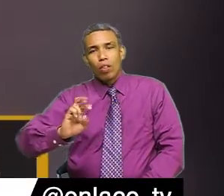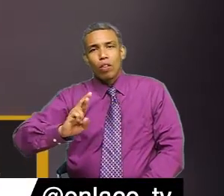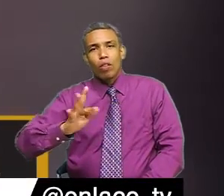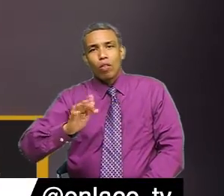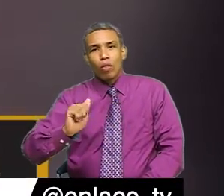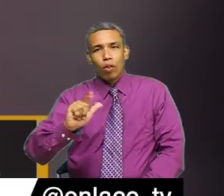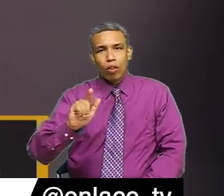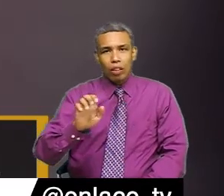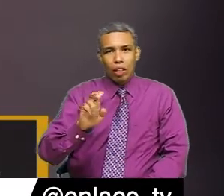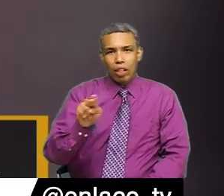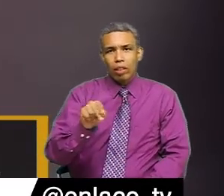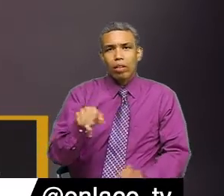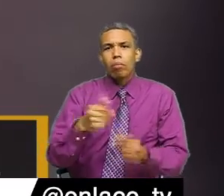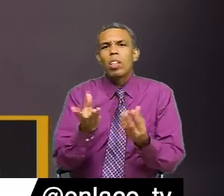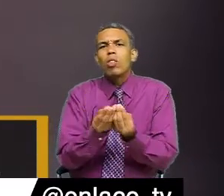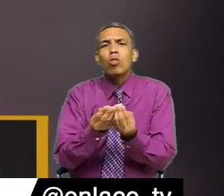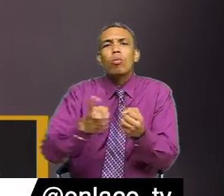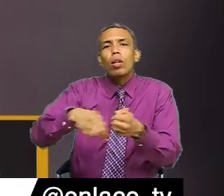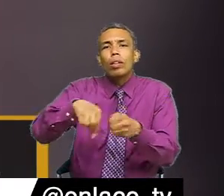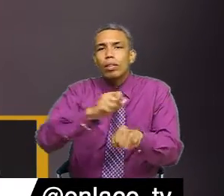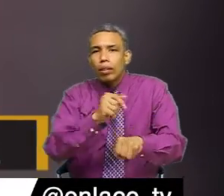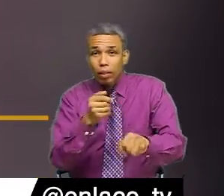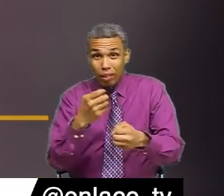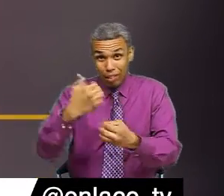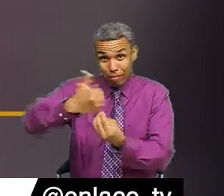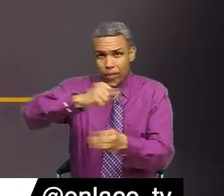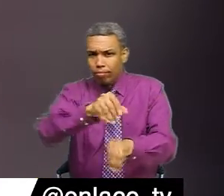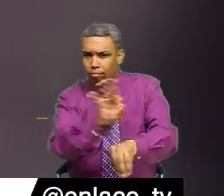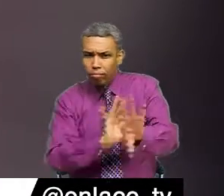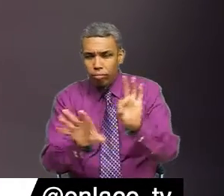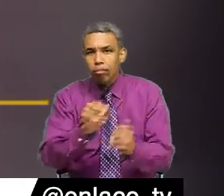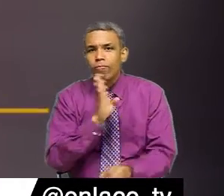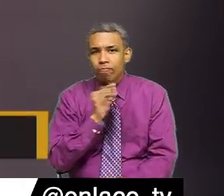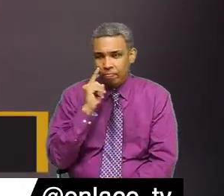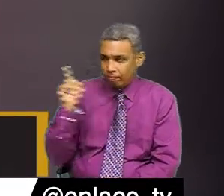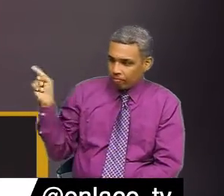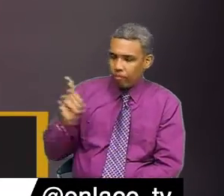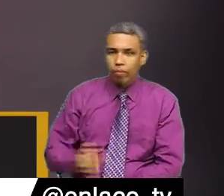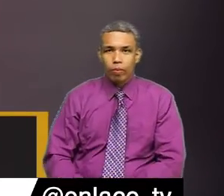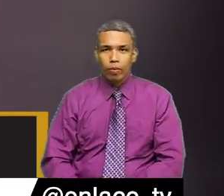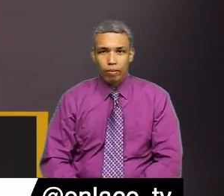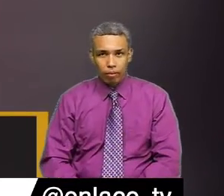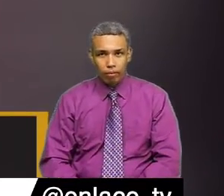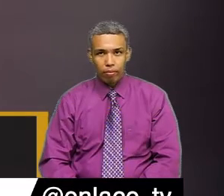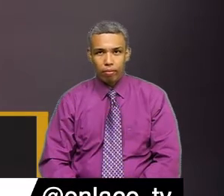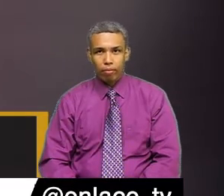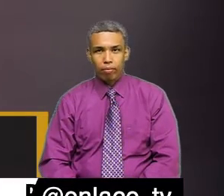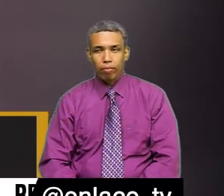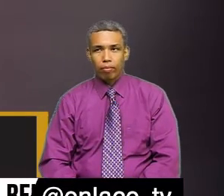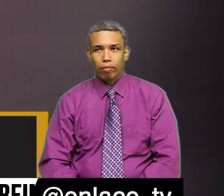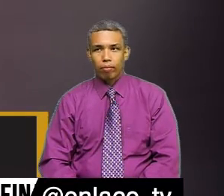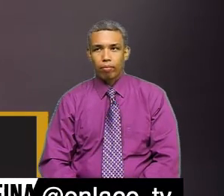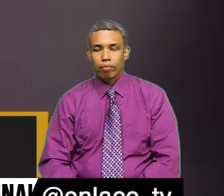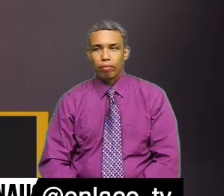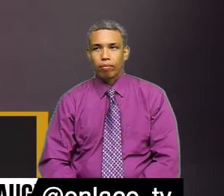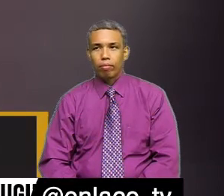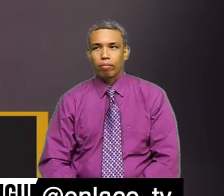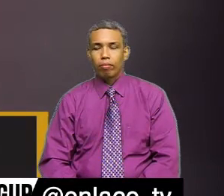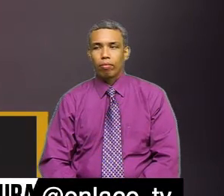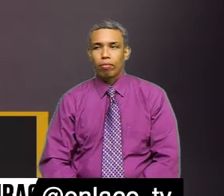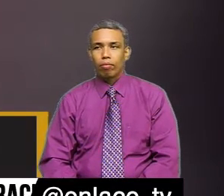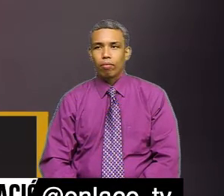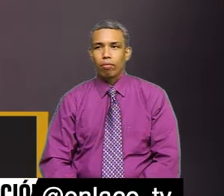de convocados para el partido contra Fortaleza: Ricardo Jerez, Eder Chaus, Juan Guillermo Arboleda, Pedro Tabima, Carlos Ramírez,